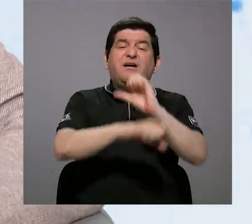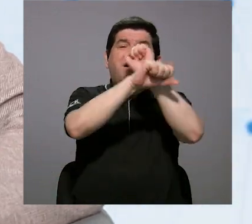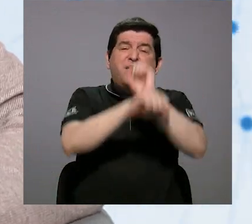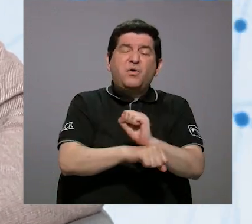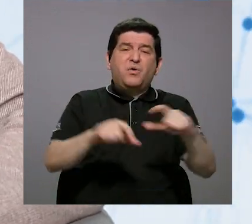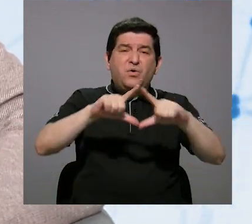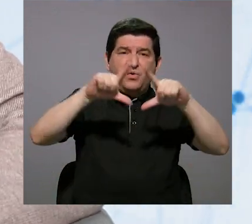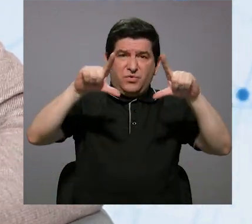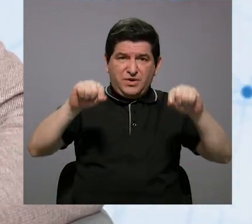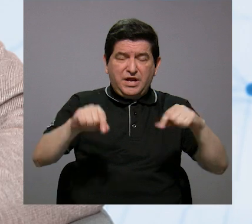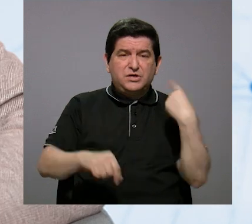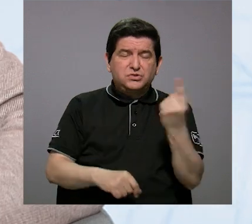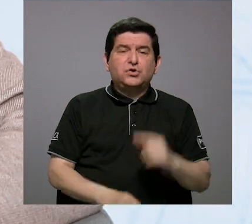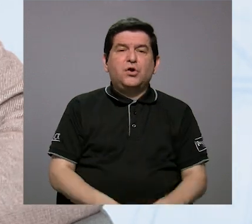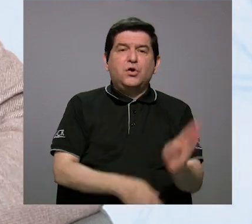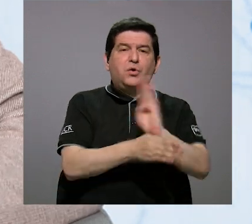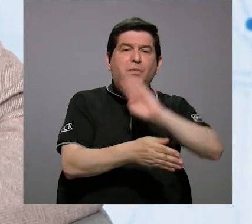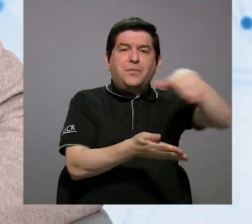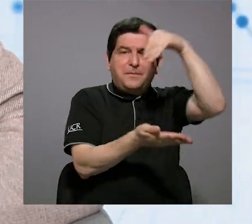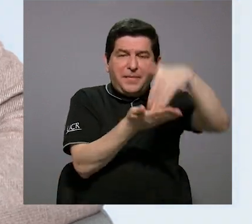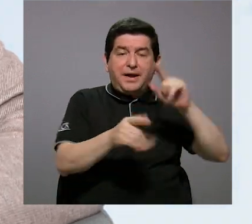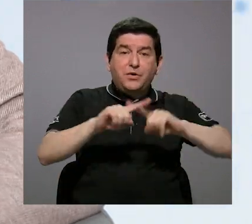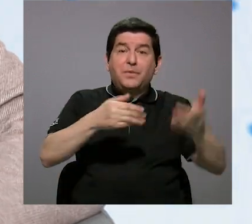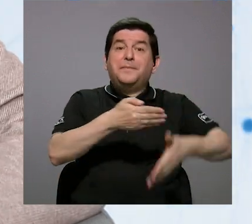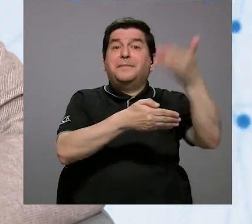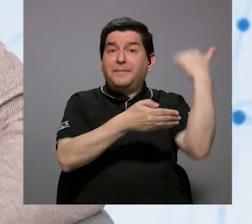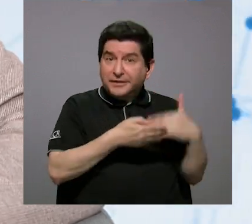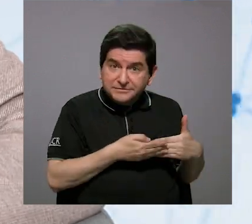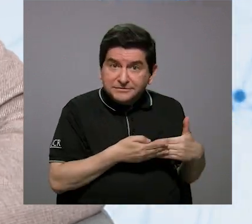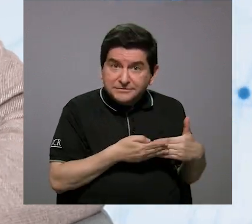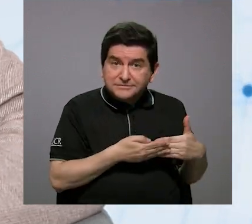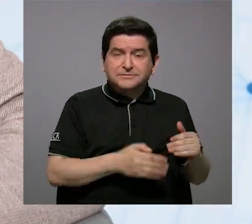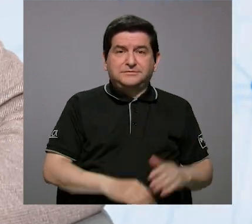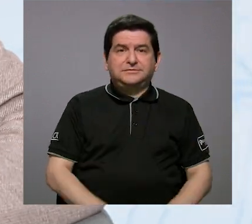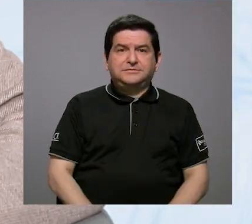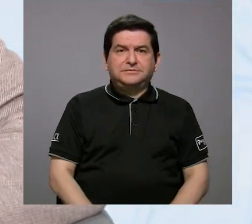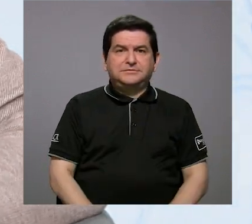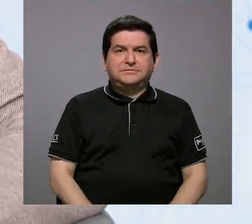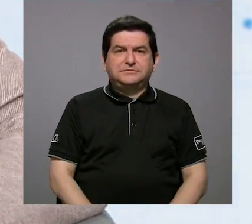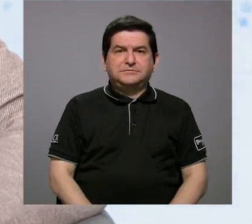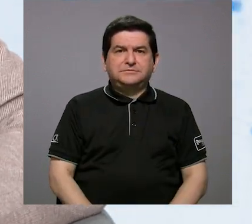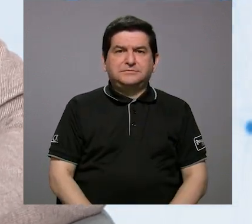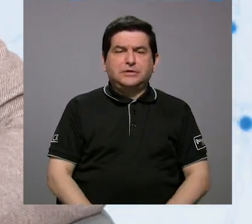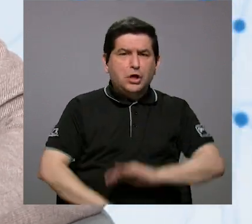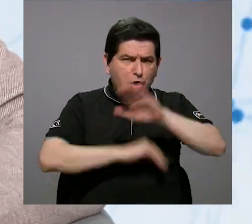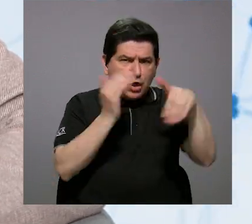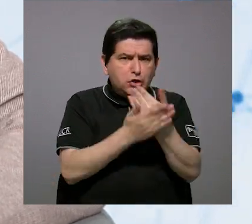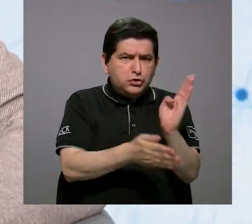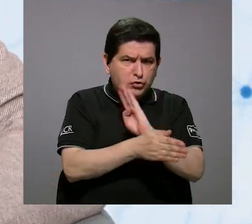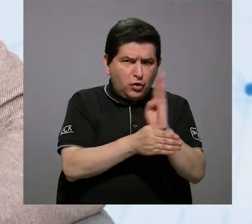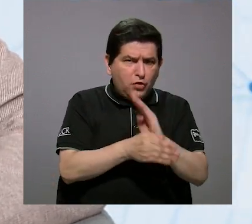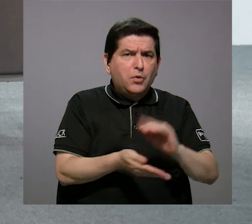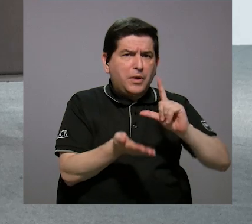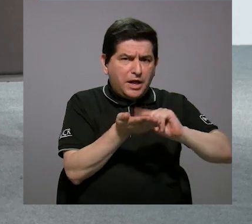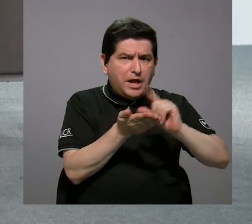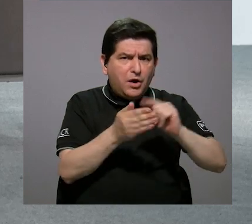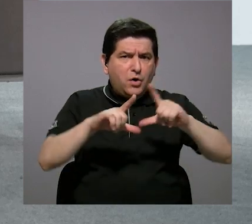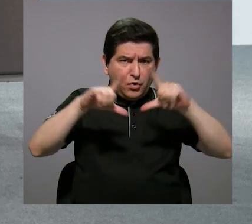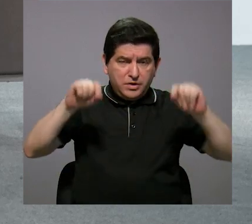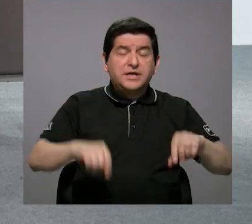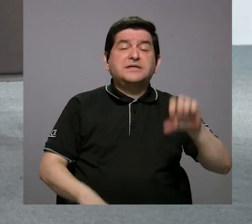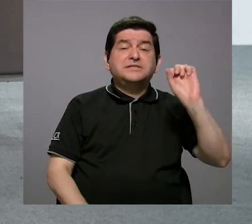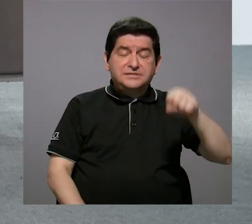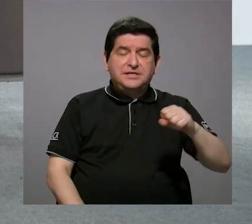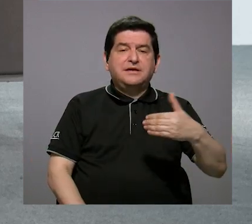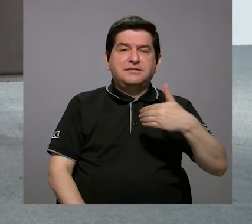que los billetes únicamente los emite el Banco Central, pero en aquella época habían, digamos... ¿Cualquier banco emitía billetes? Cualquier banco